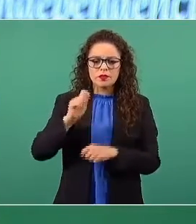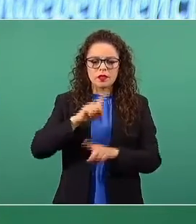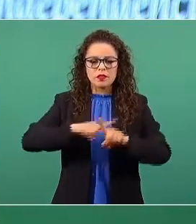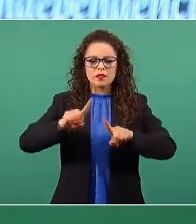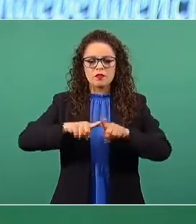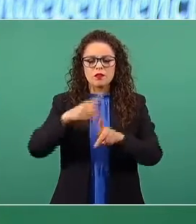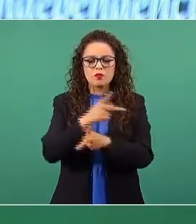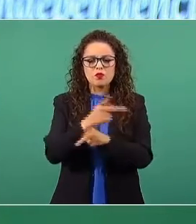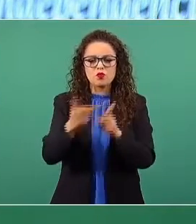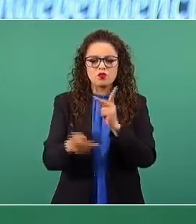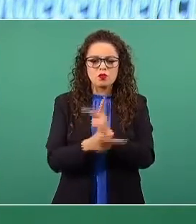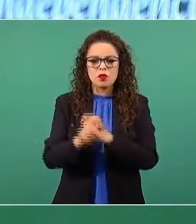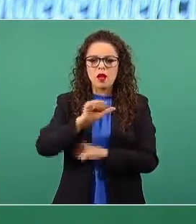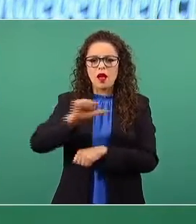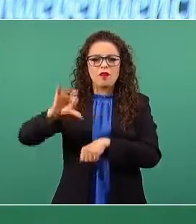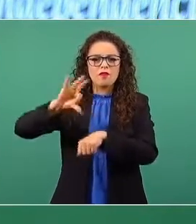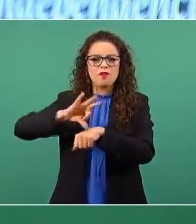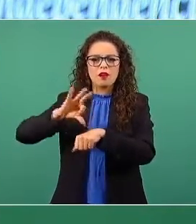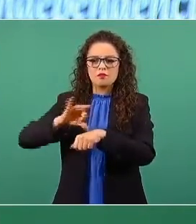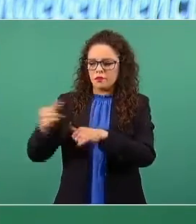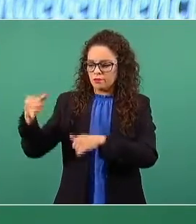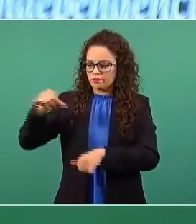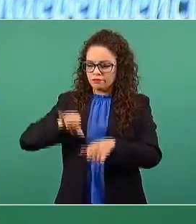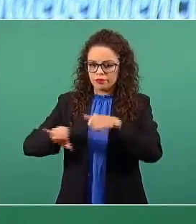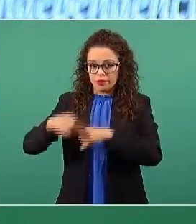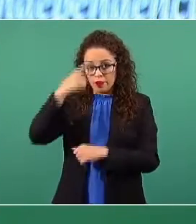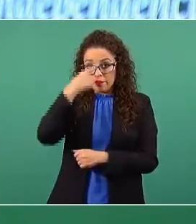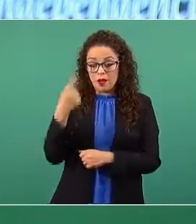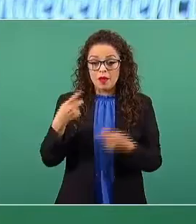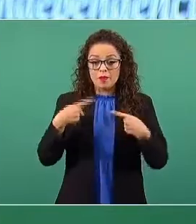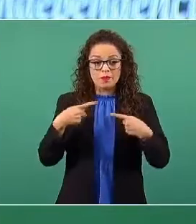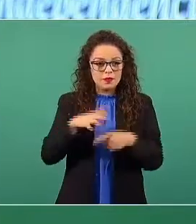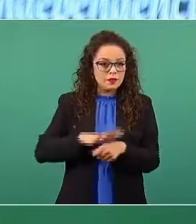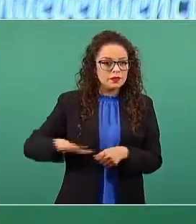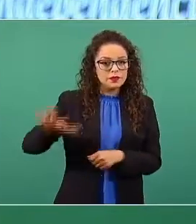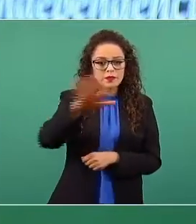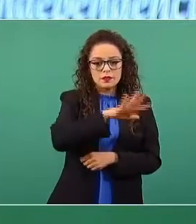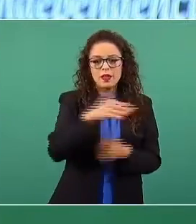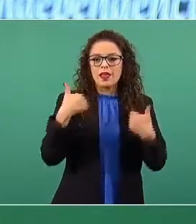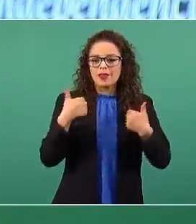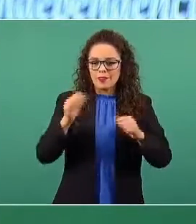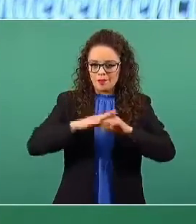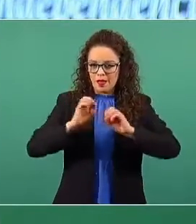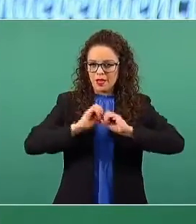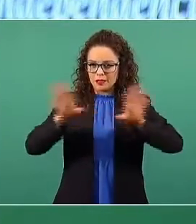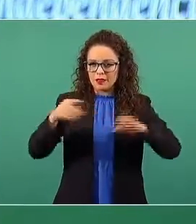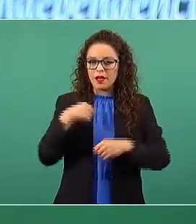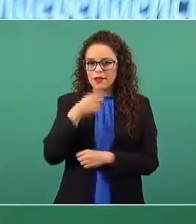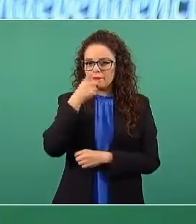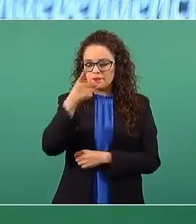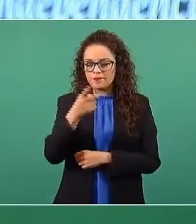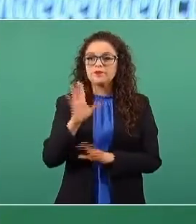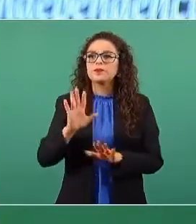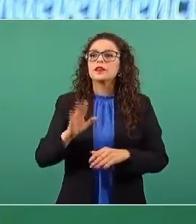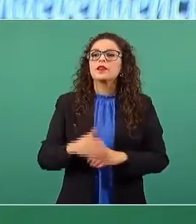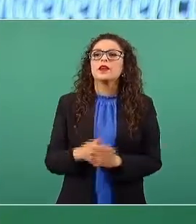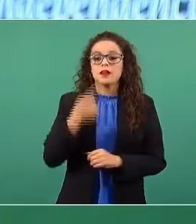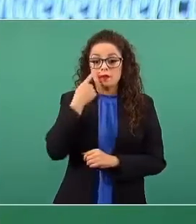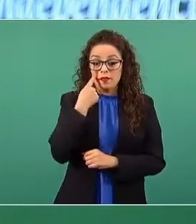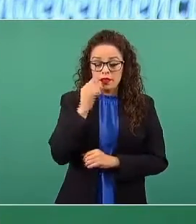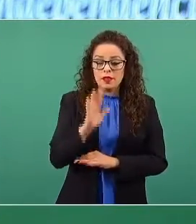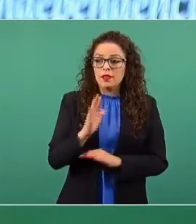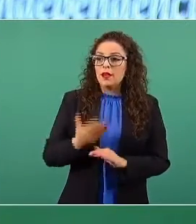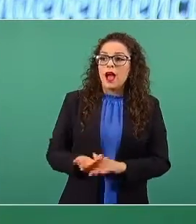productos farmacéuticos, para que la población tenga una referencia clara de esto. Antes no se